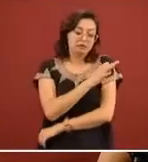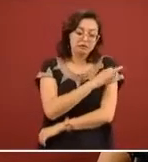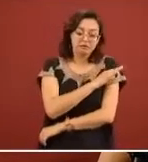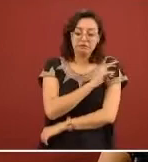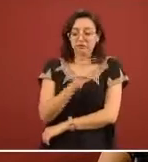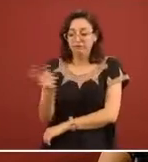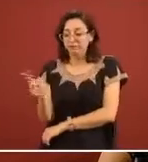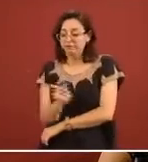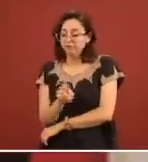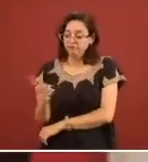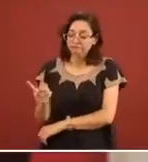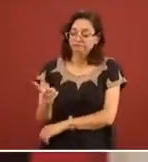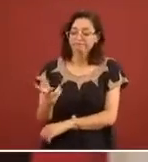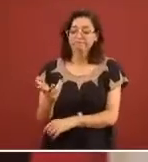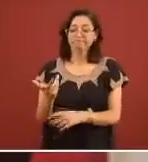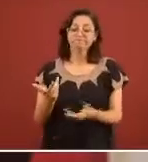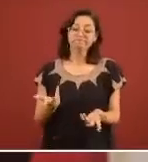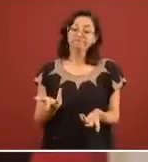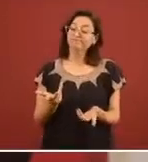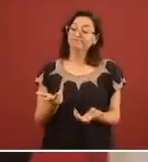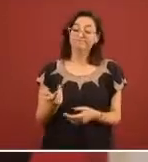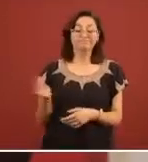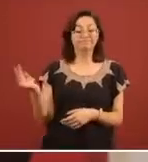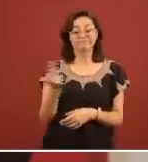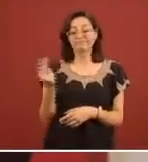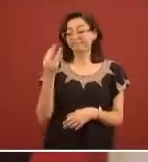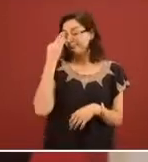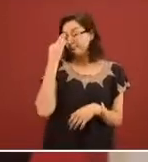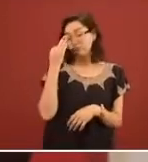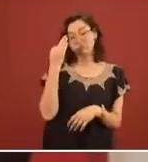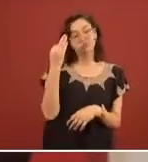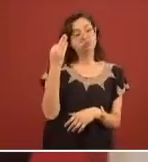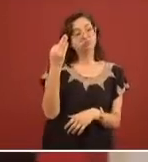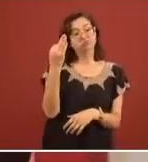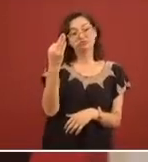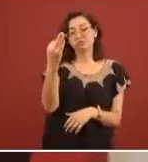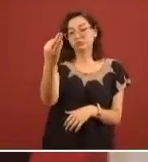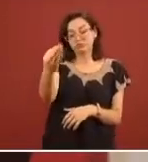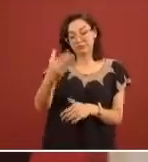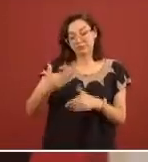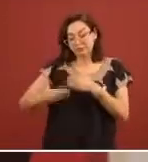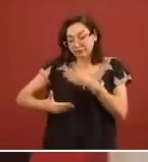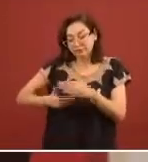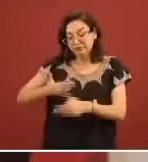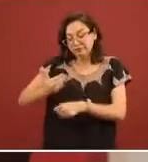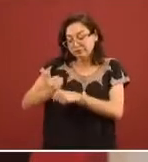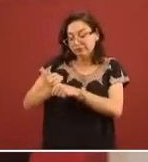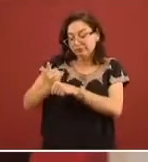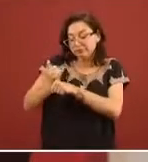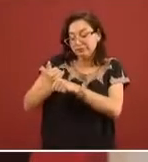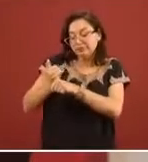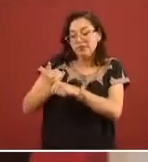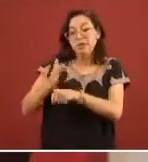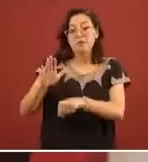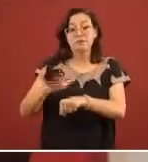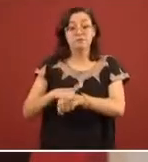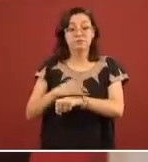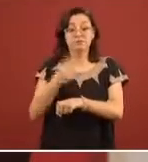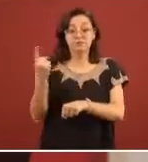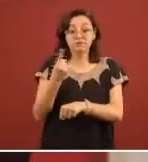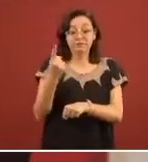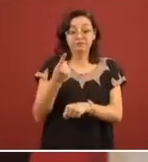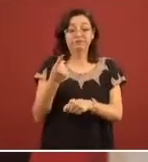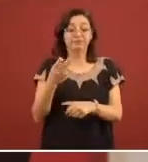sea medicamentos, requiere un tiempo de desarrollo porque existen estándares